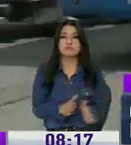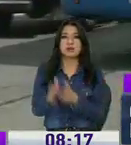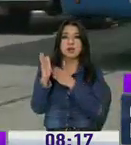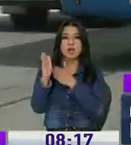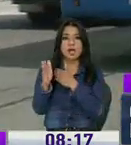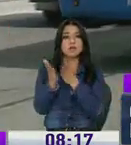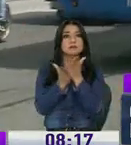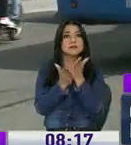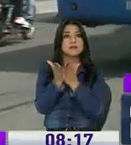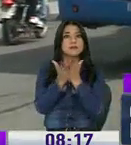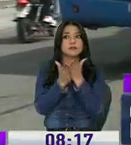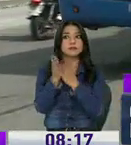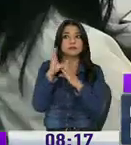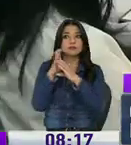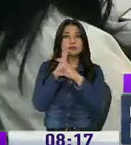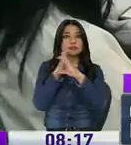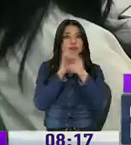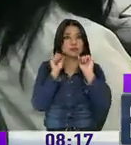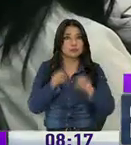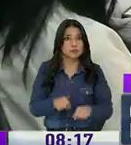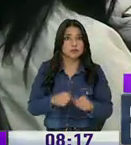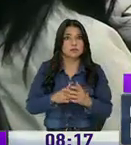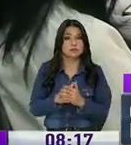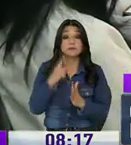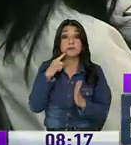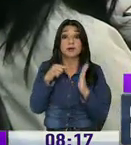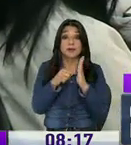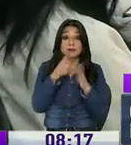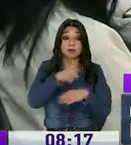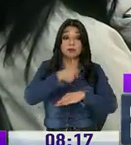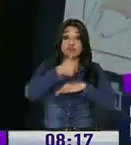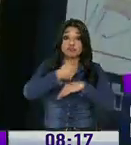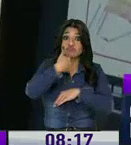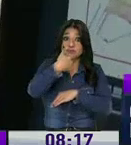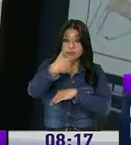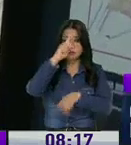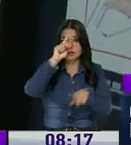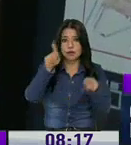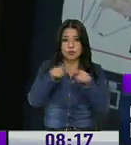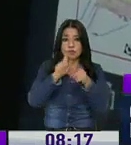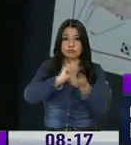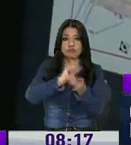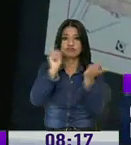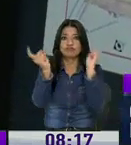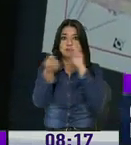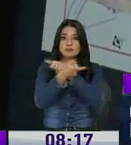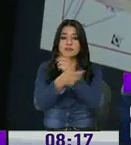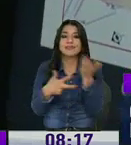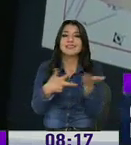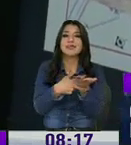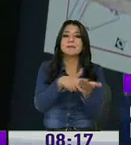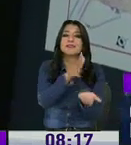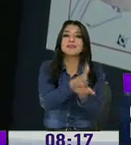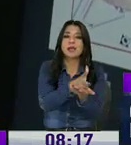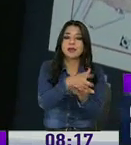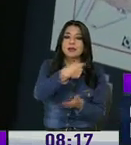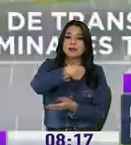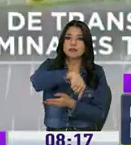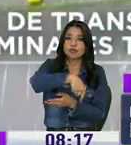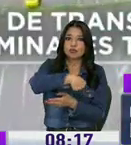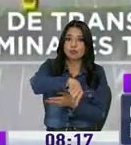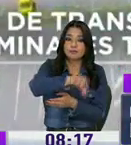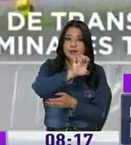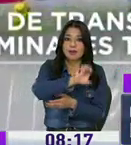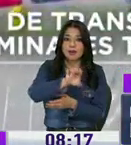en el servicio de transporte público. Una de ellas, de acuerdo a las autoridades, será la remodelación de las terminales terrestres de Quitumbe en enero